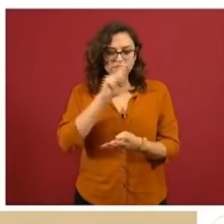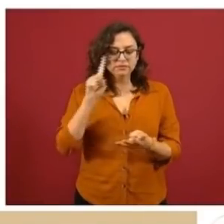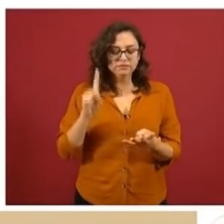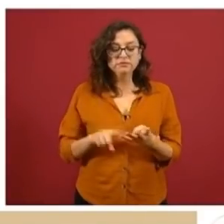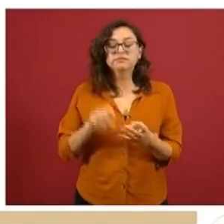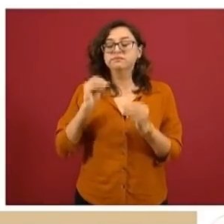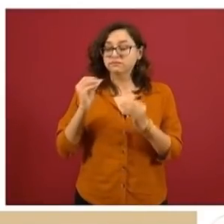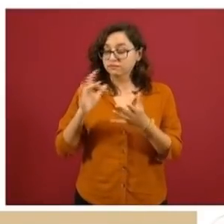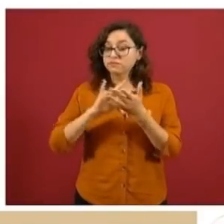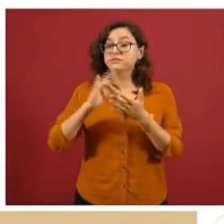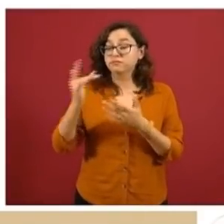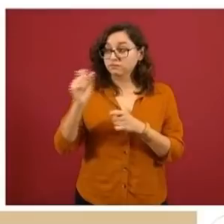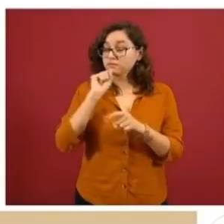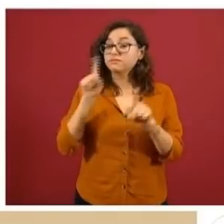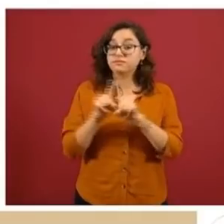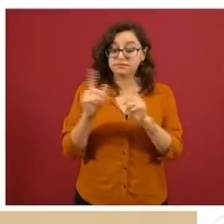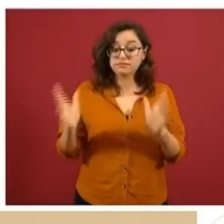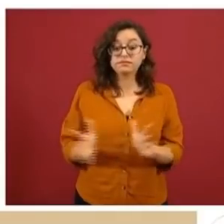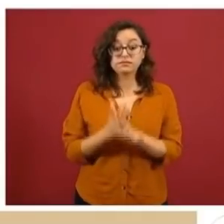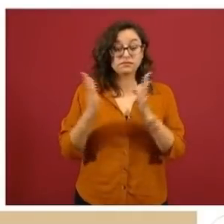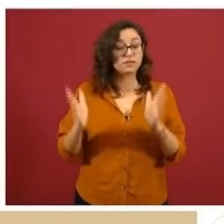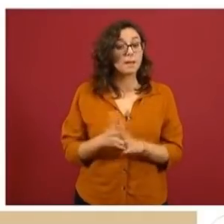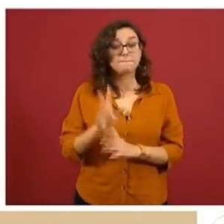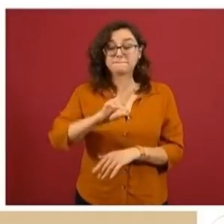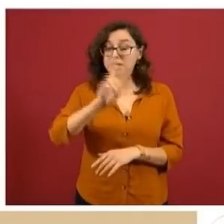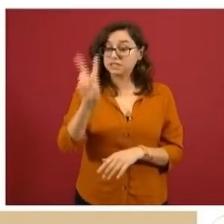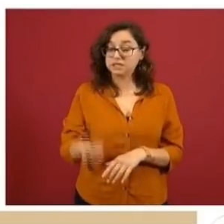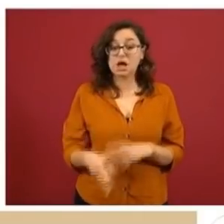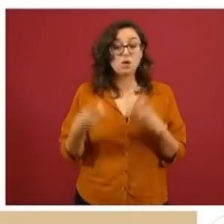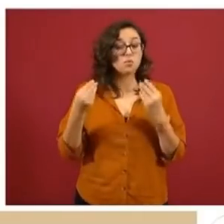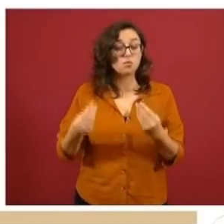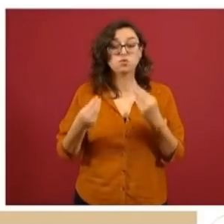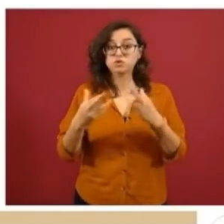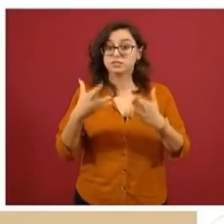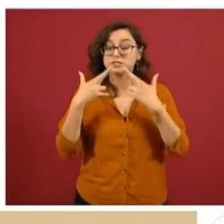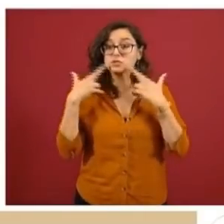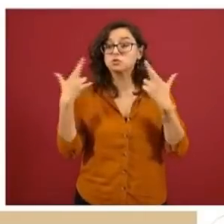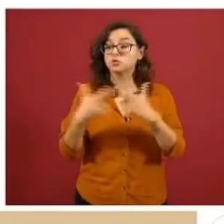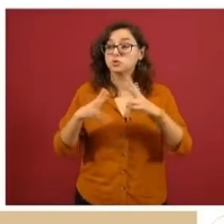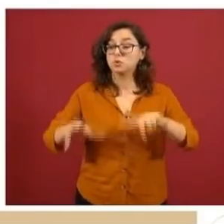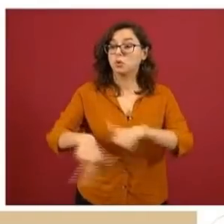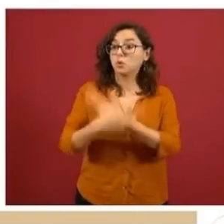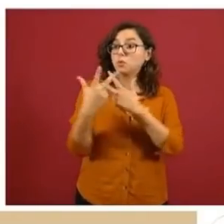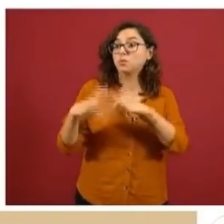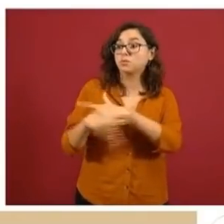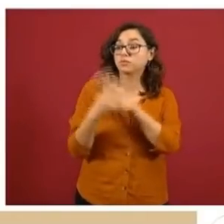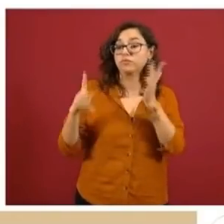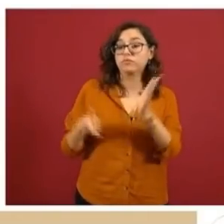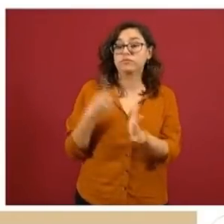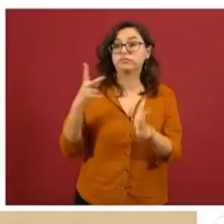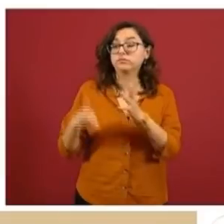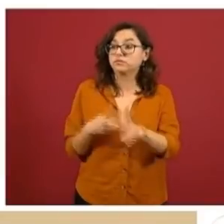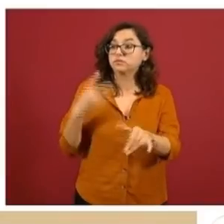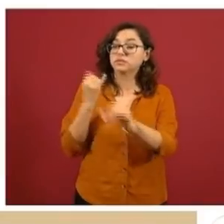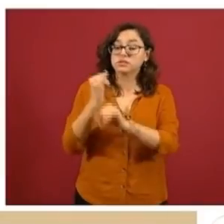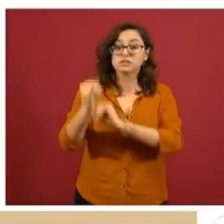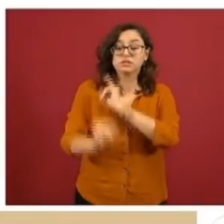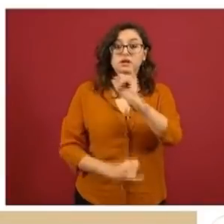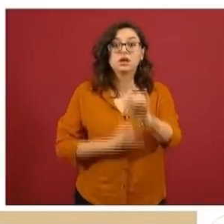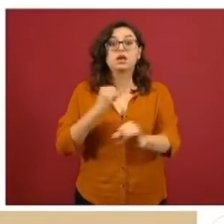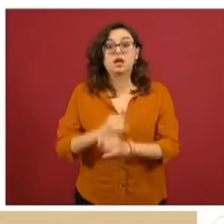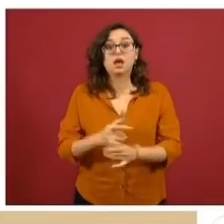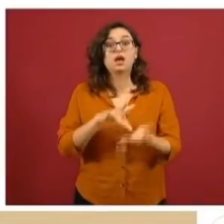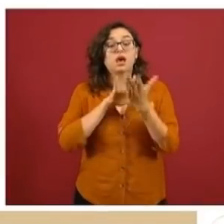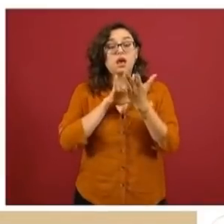quien agradecemos ampliamente. Tuvimos muchísimas reuniones virtuales con expertos a nivel internacional que